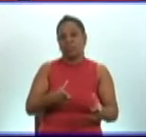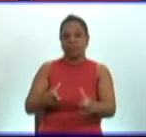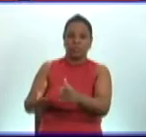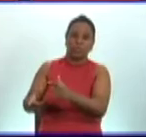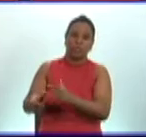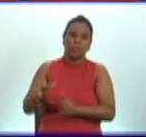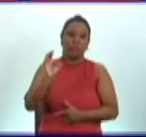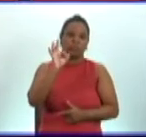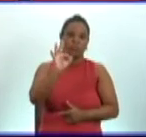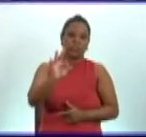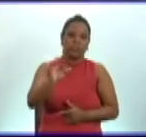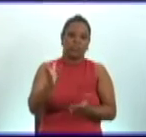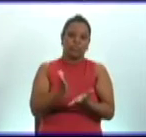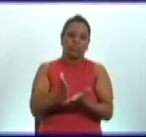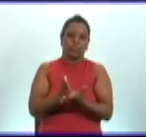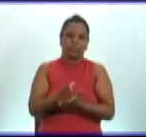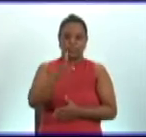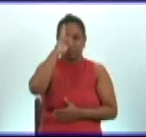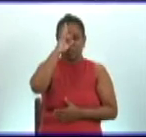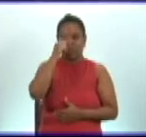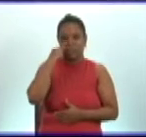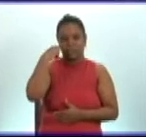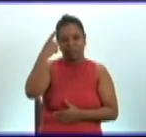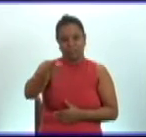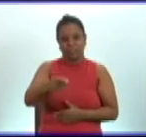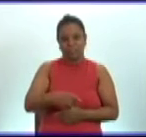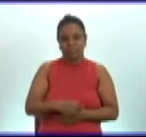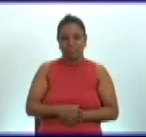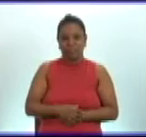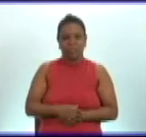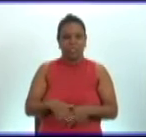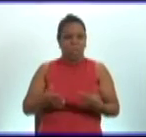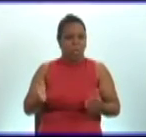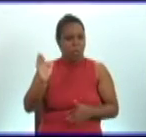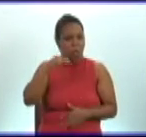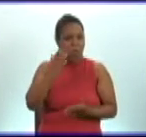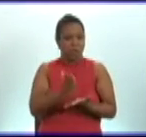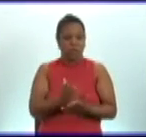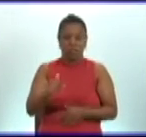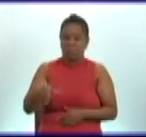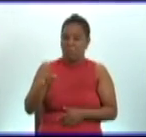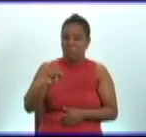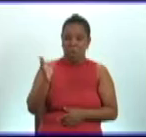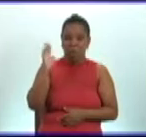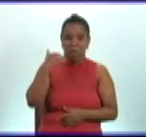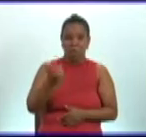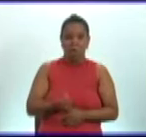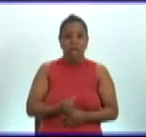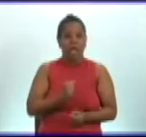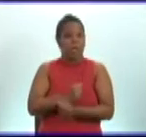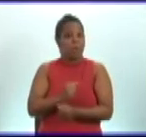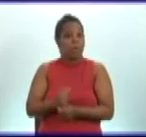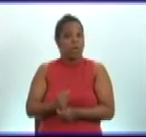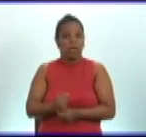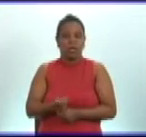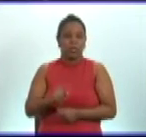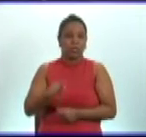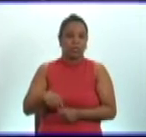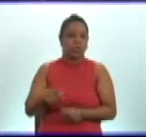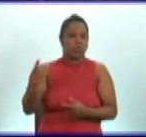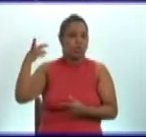observemos el siguiente material. ¿Y qué pasó? ¿No hay clase? No, ahora no. El profesor Valencia está aplicando una prueba en la